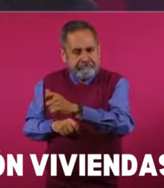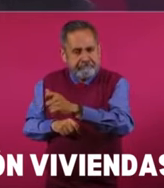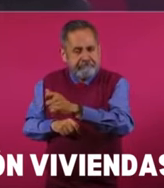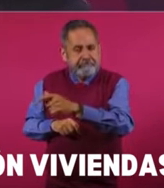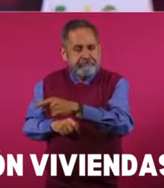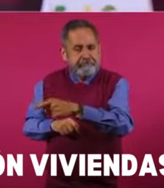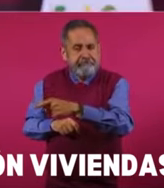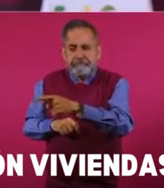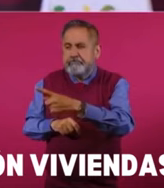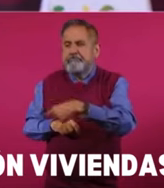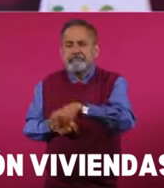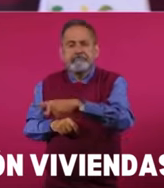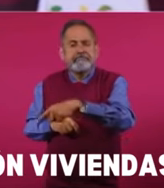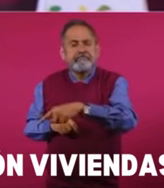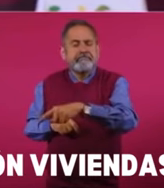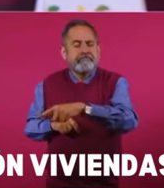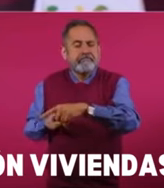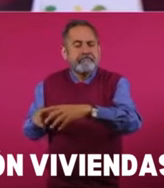los